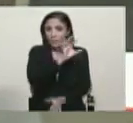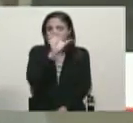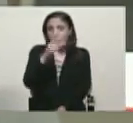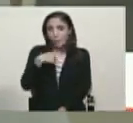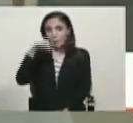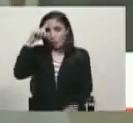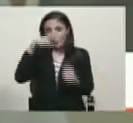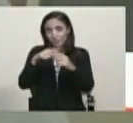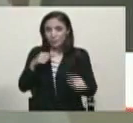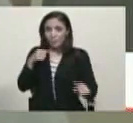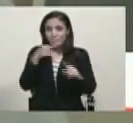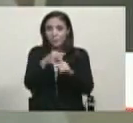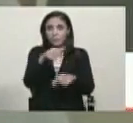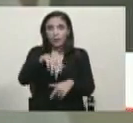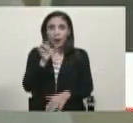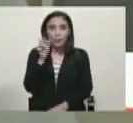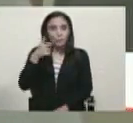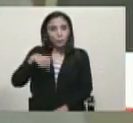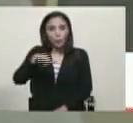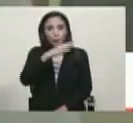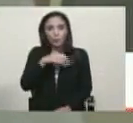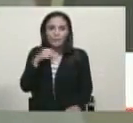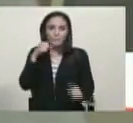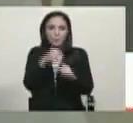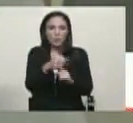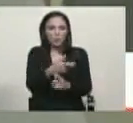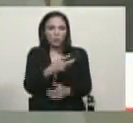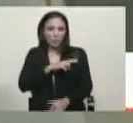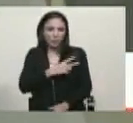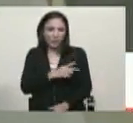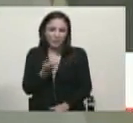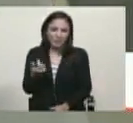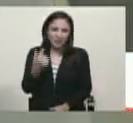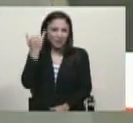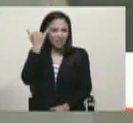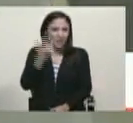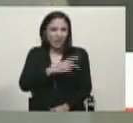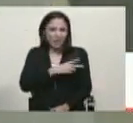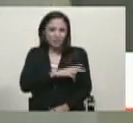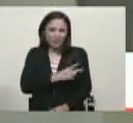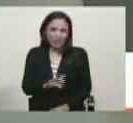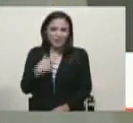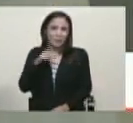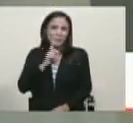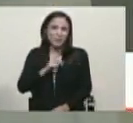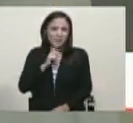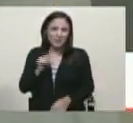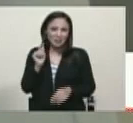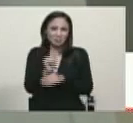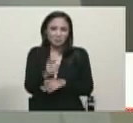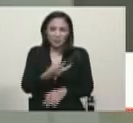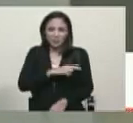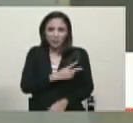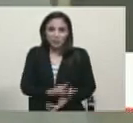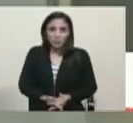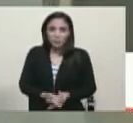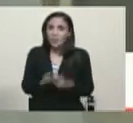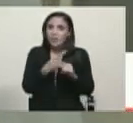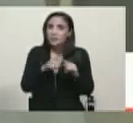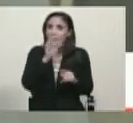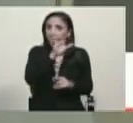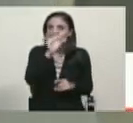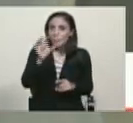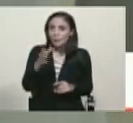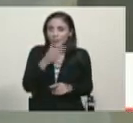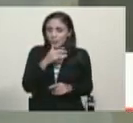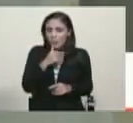y agredir a nuestro pueblo, fundamentándose en falsos positivos, en mentiras, cosas que ni siquiera en sus países son